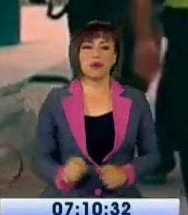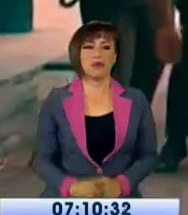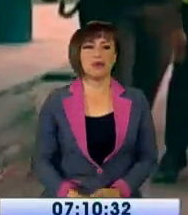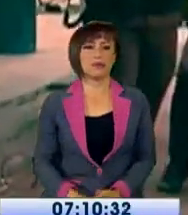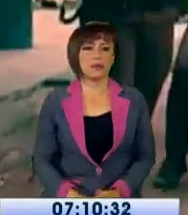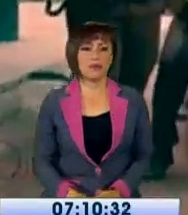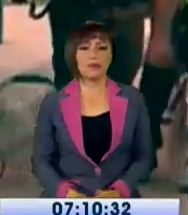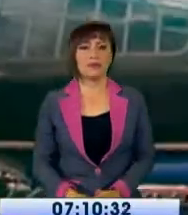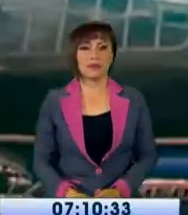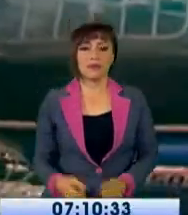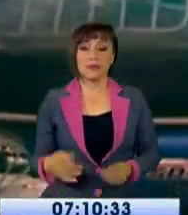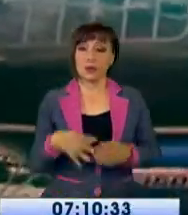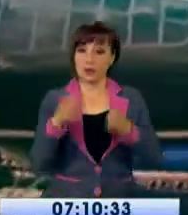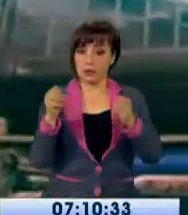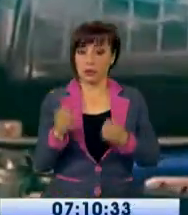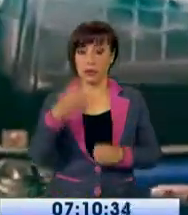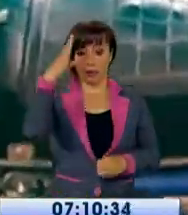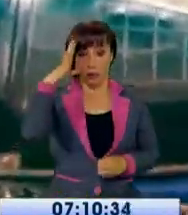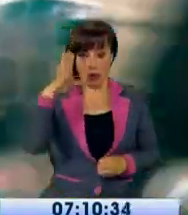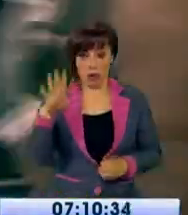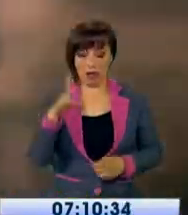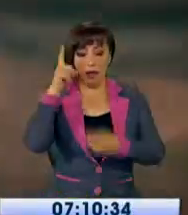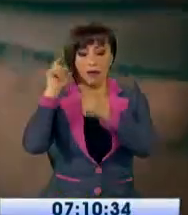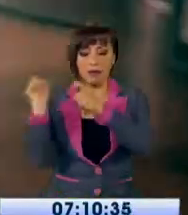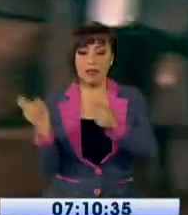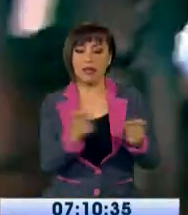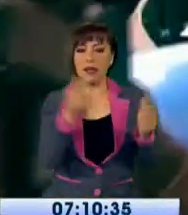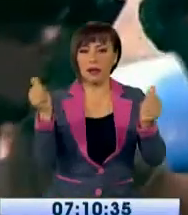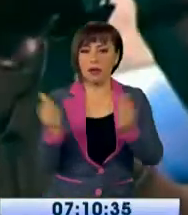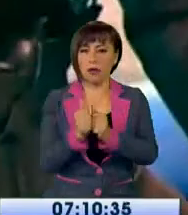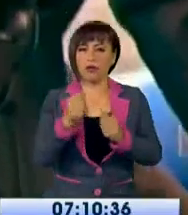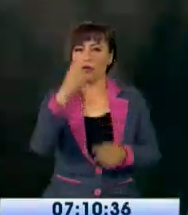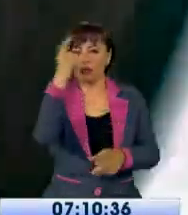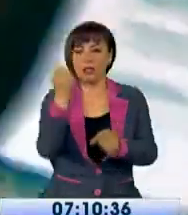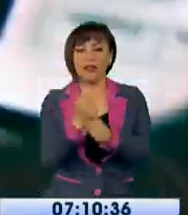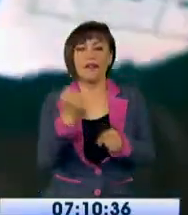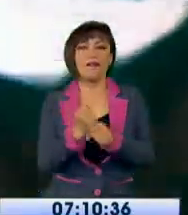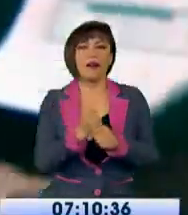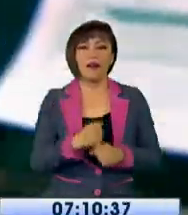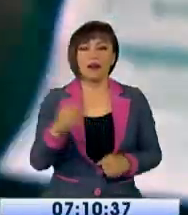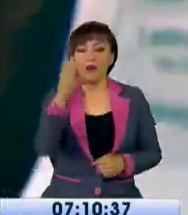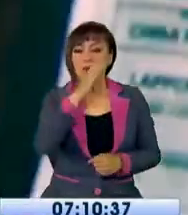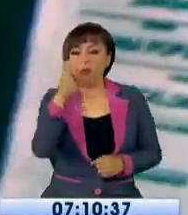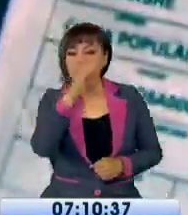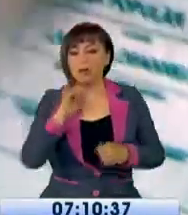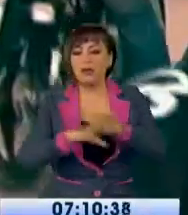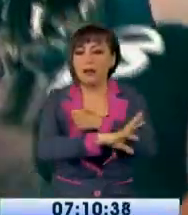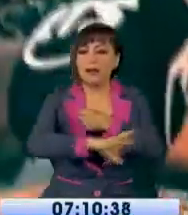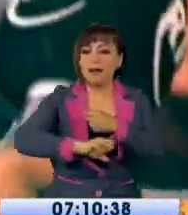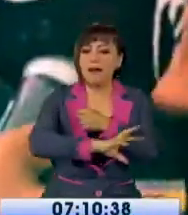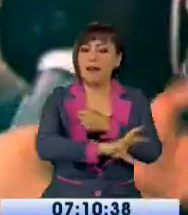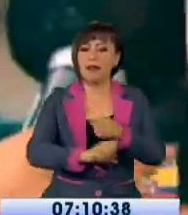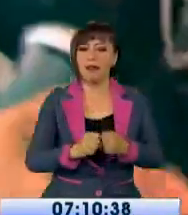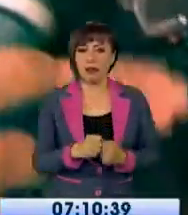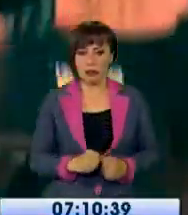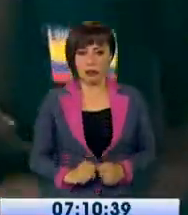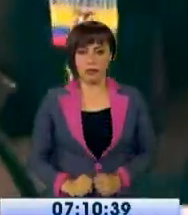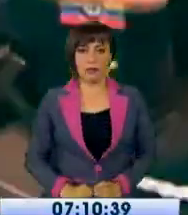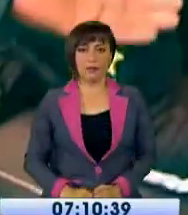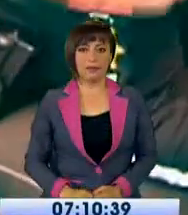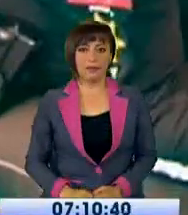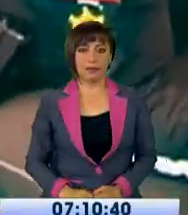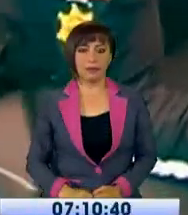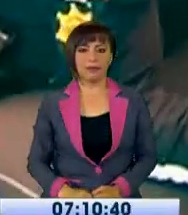todo caso, tanto la Policía Nacional como la Fiscalía trabajan en conjunto para dar con los antisociales que se dedican a estos